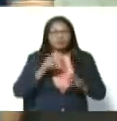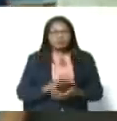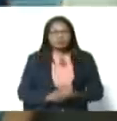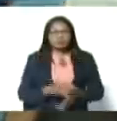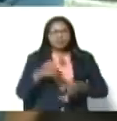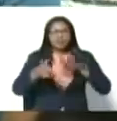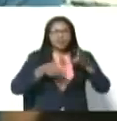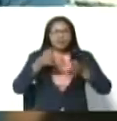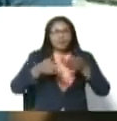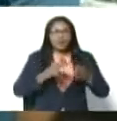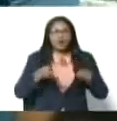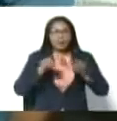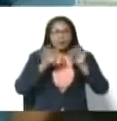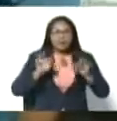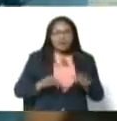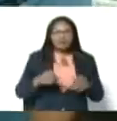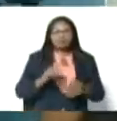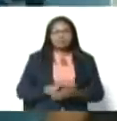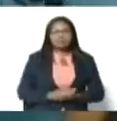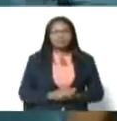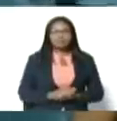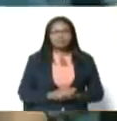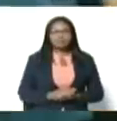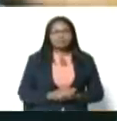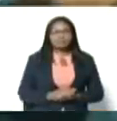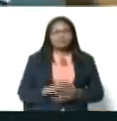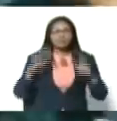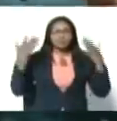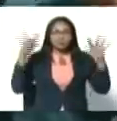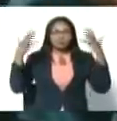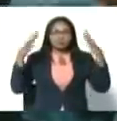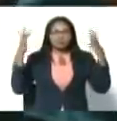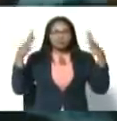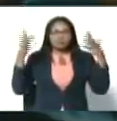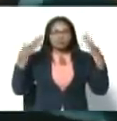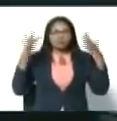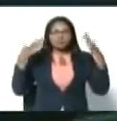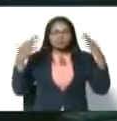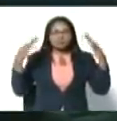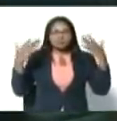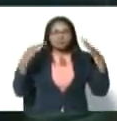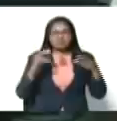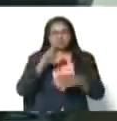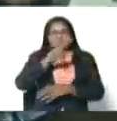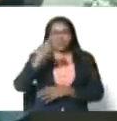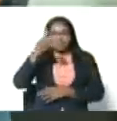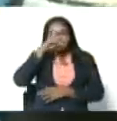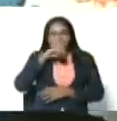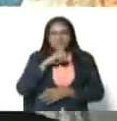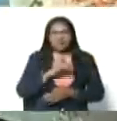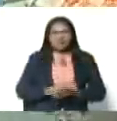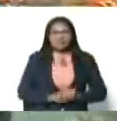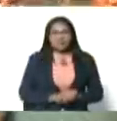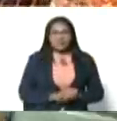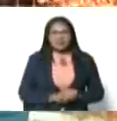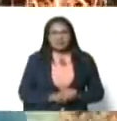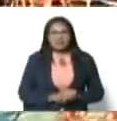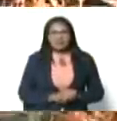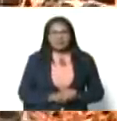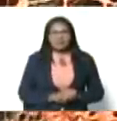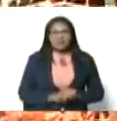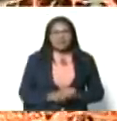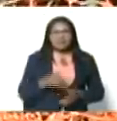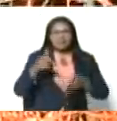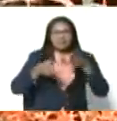Caracas, que desde aquí le enviamos un fuerte aplauso, presidente, por sus 30 años de servicio en el Metro